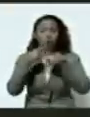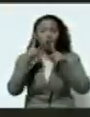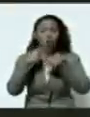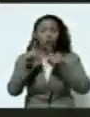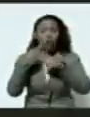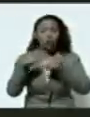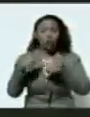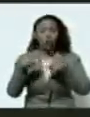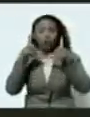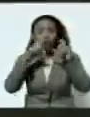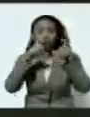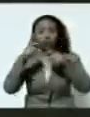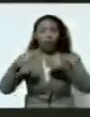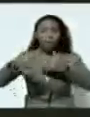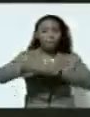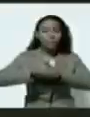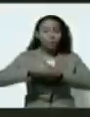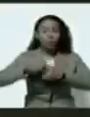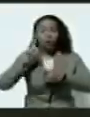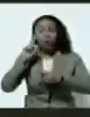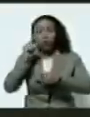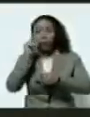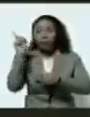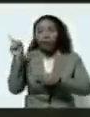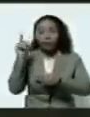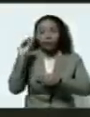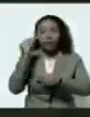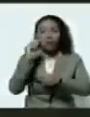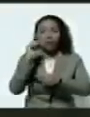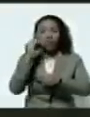otra y otra foto abrazado con Garofalo, es ese Quiñones.